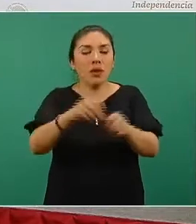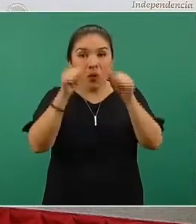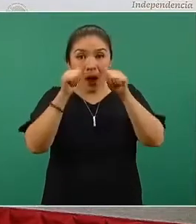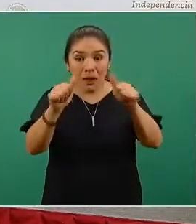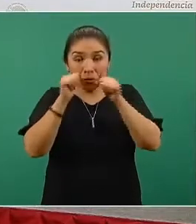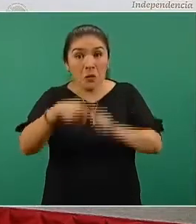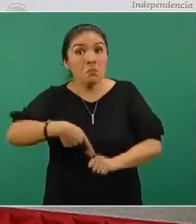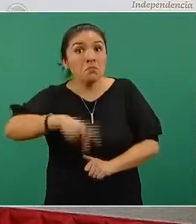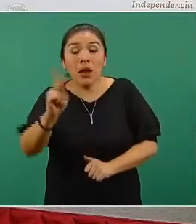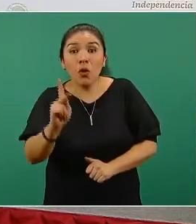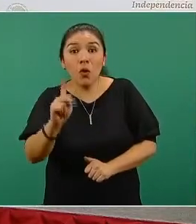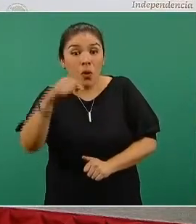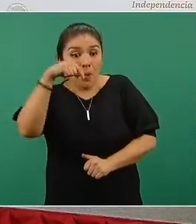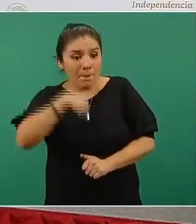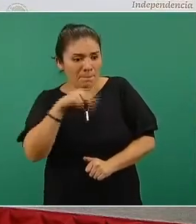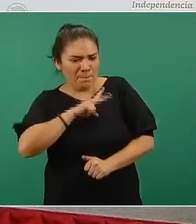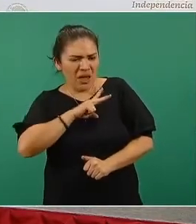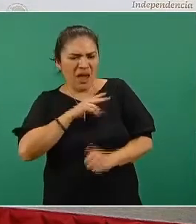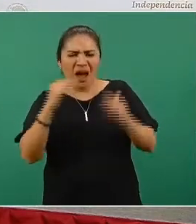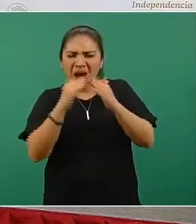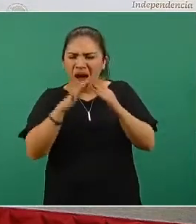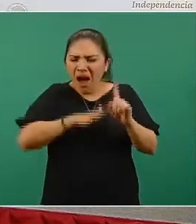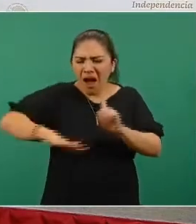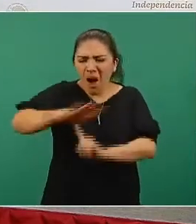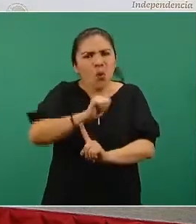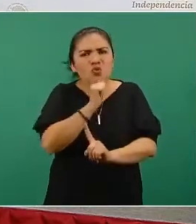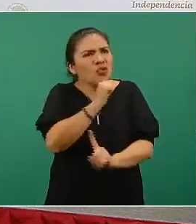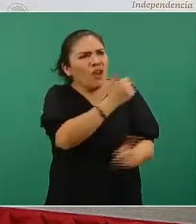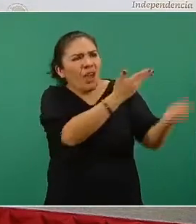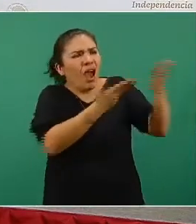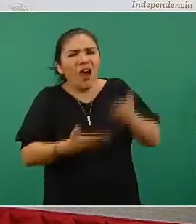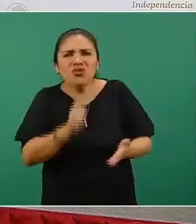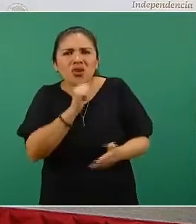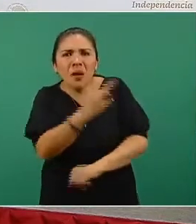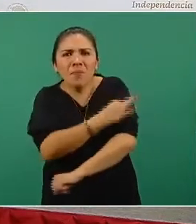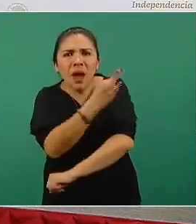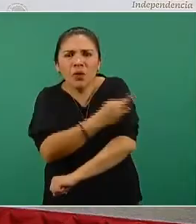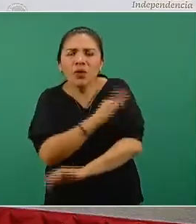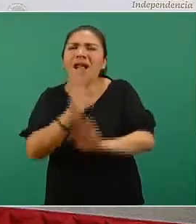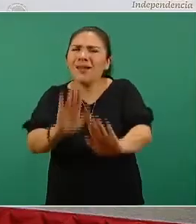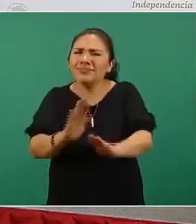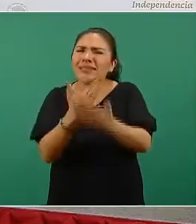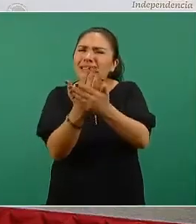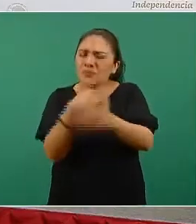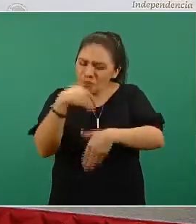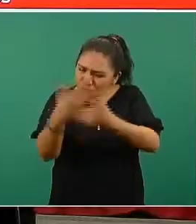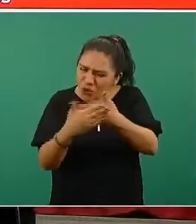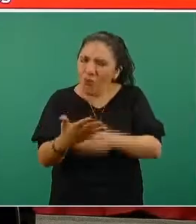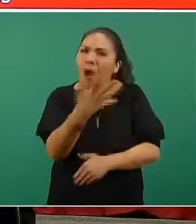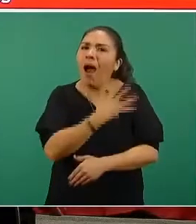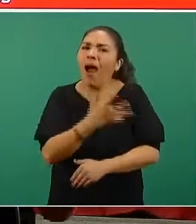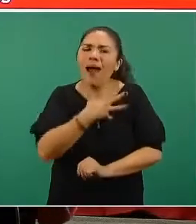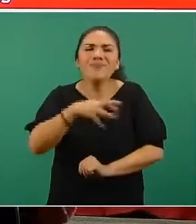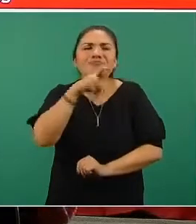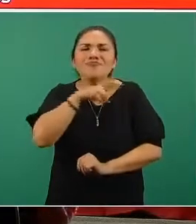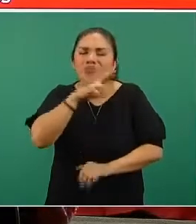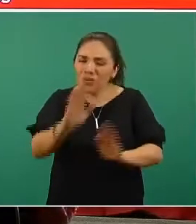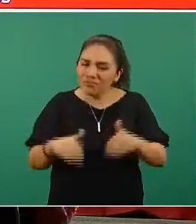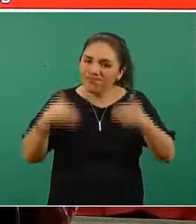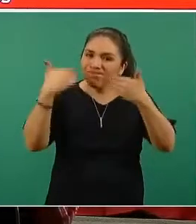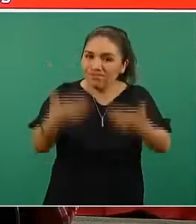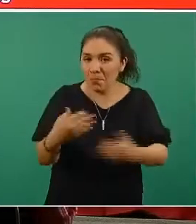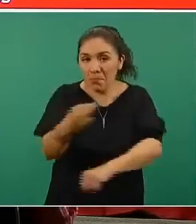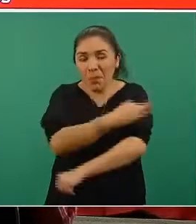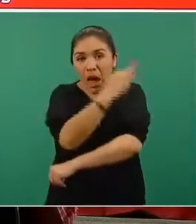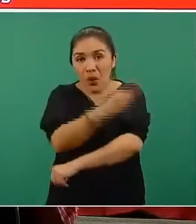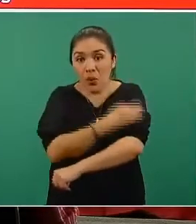si todavía no llega a mi municipio, si todavía no llega a mi ciudad, pues saber que va a llegar y va a llegar pronto, va a llegar. Este